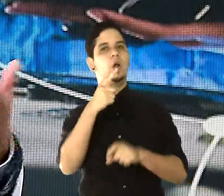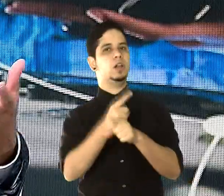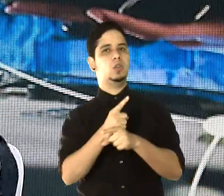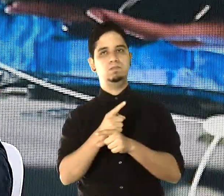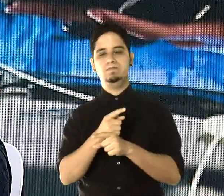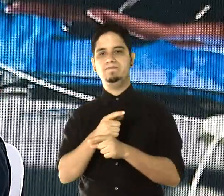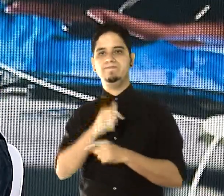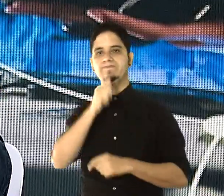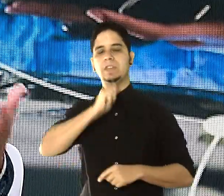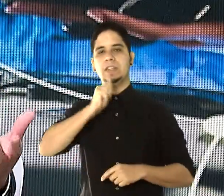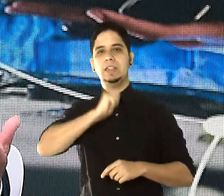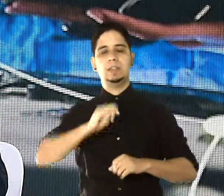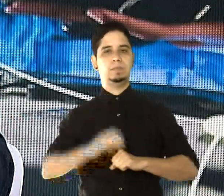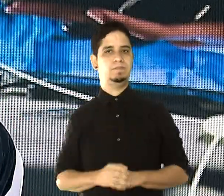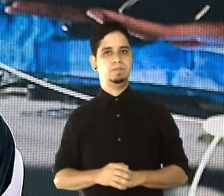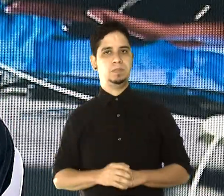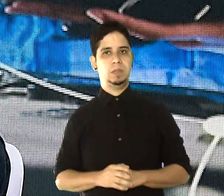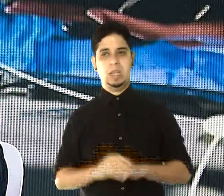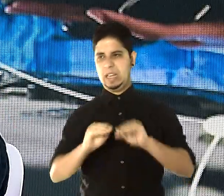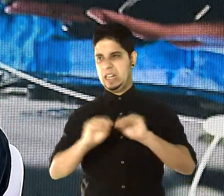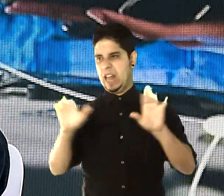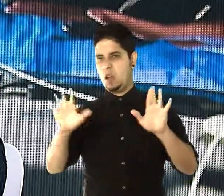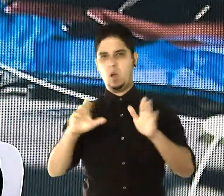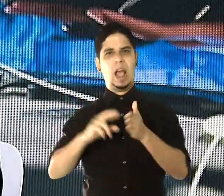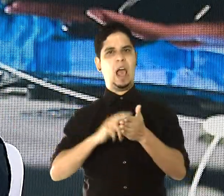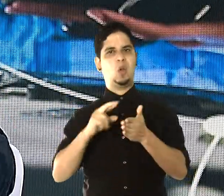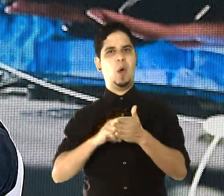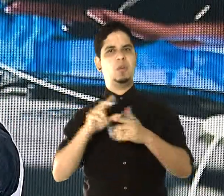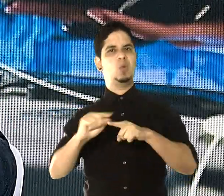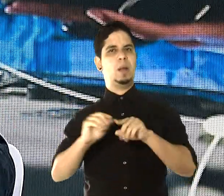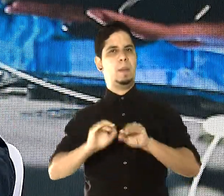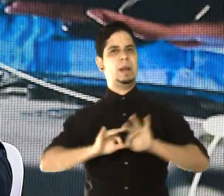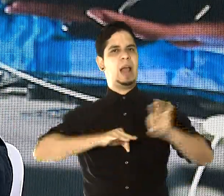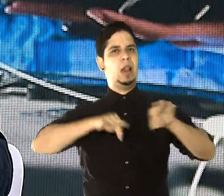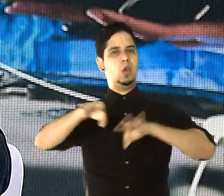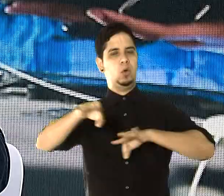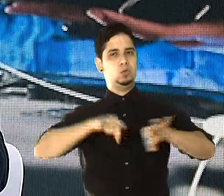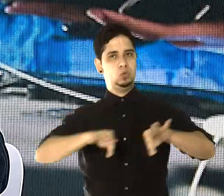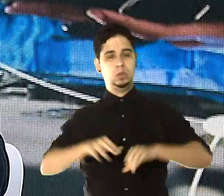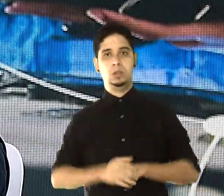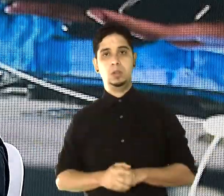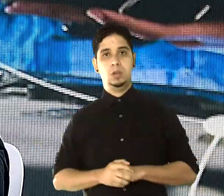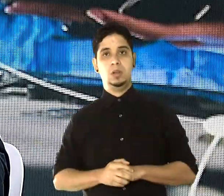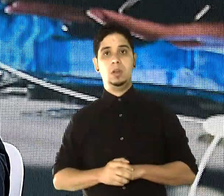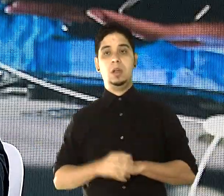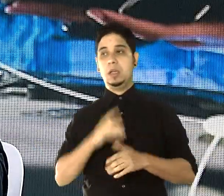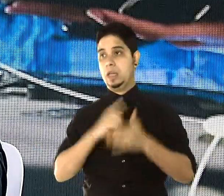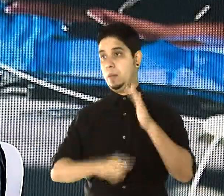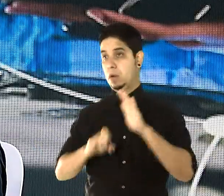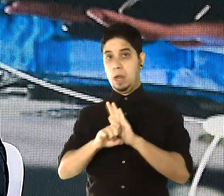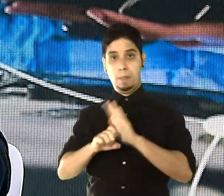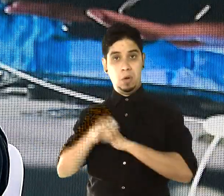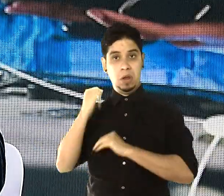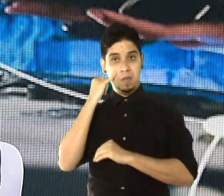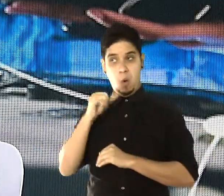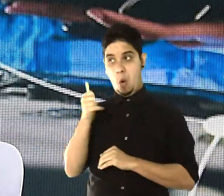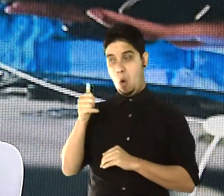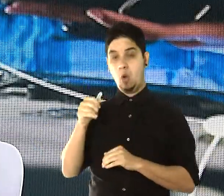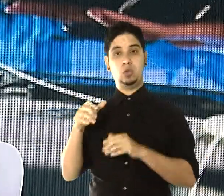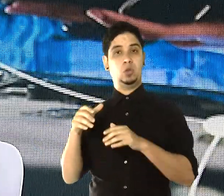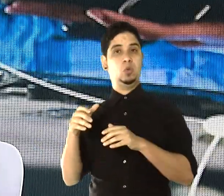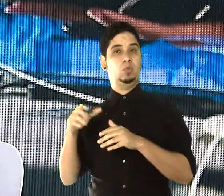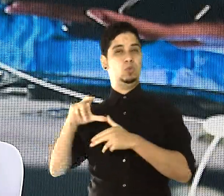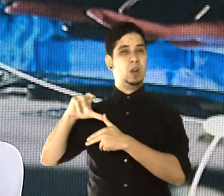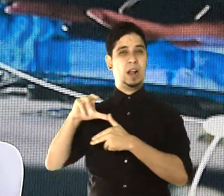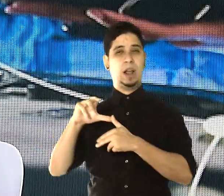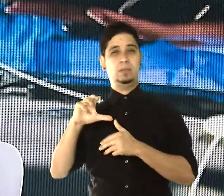término. Y en arroz y habichuela, que pueda resistir el embate de otro huracán categoría 5, que no pase lo que pasó